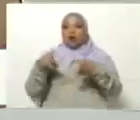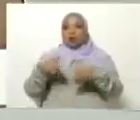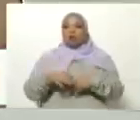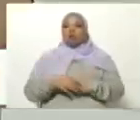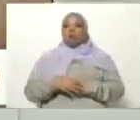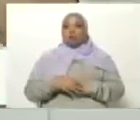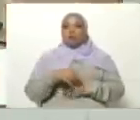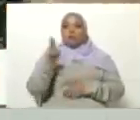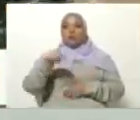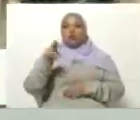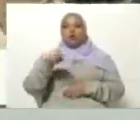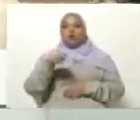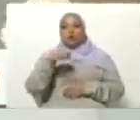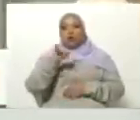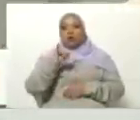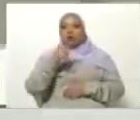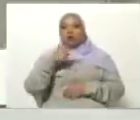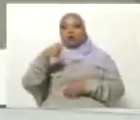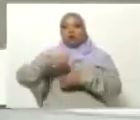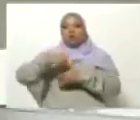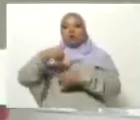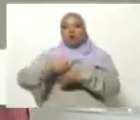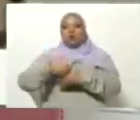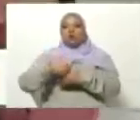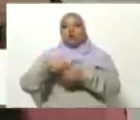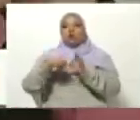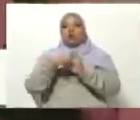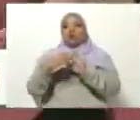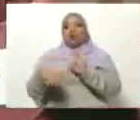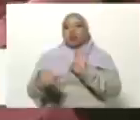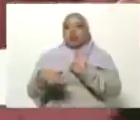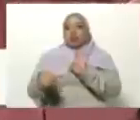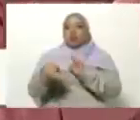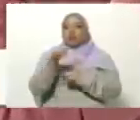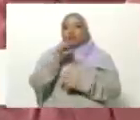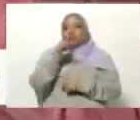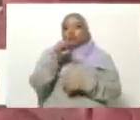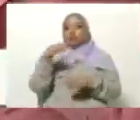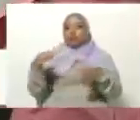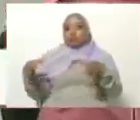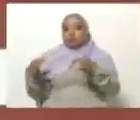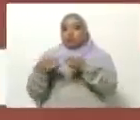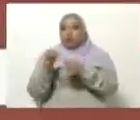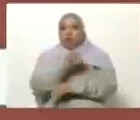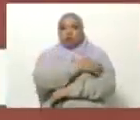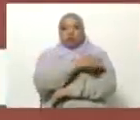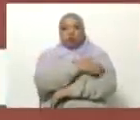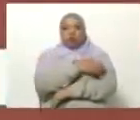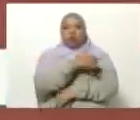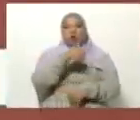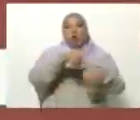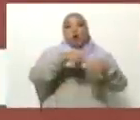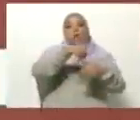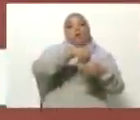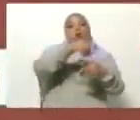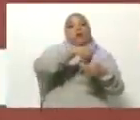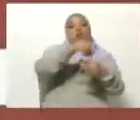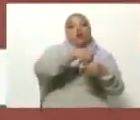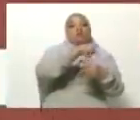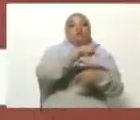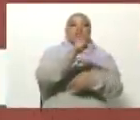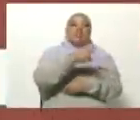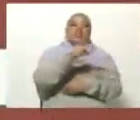No tenemos ninguna duda. Elecciones para la derecha, entre ellos. ¿Sabe quién necesita diálogo? Ellos.